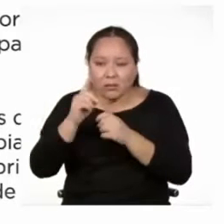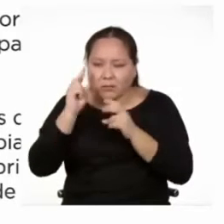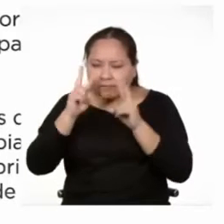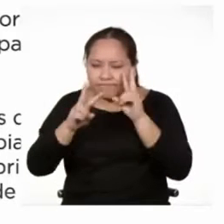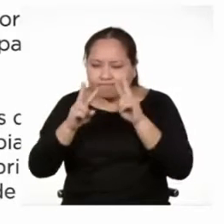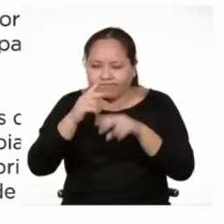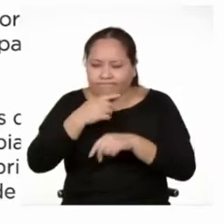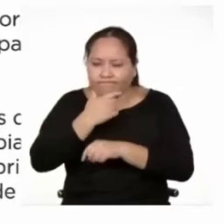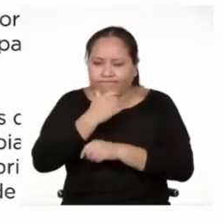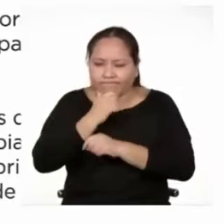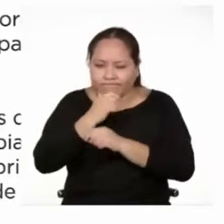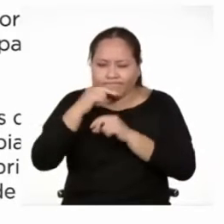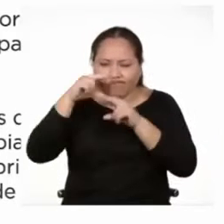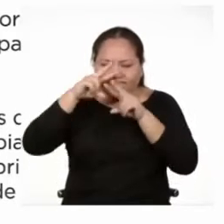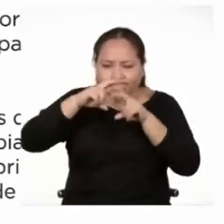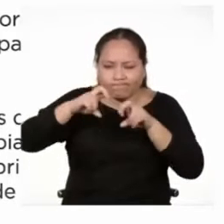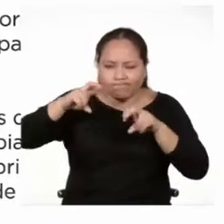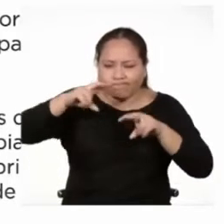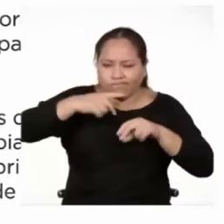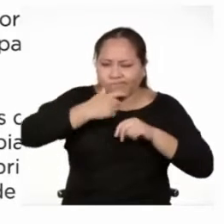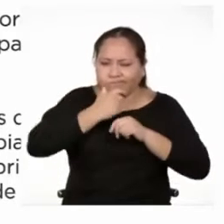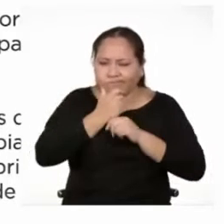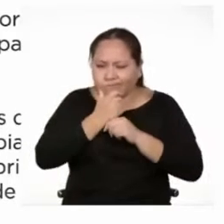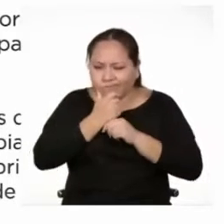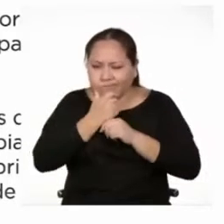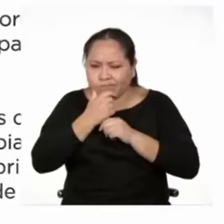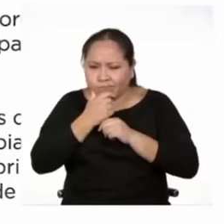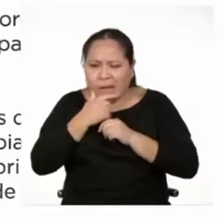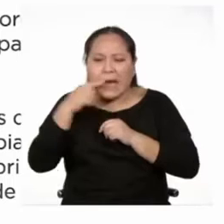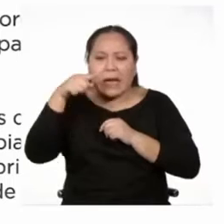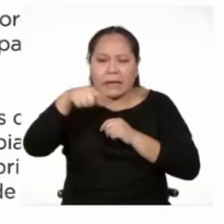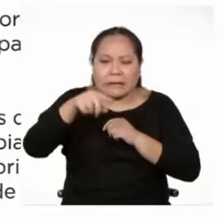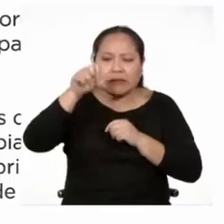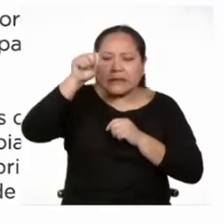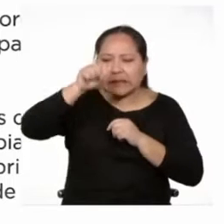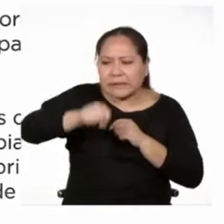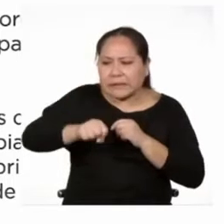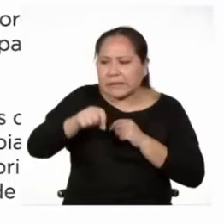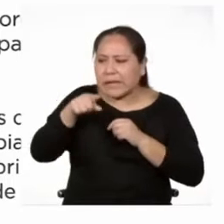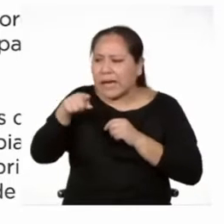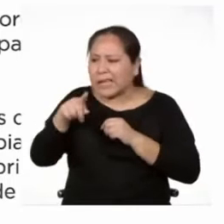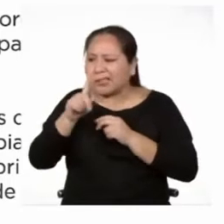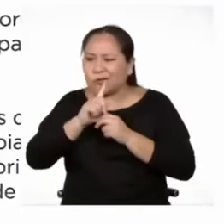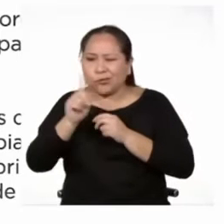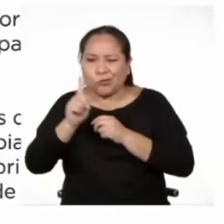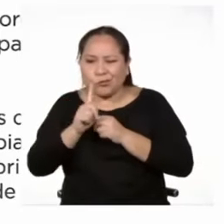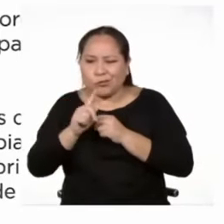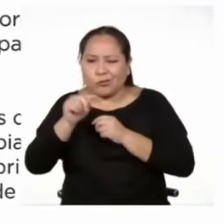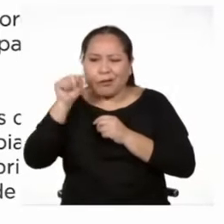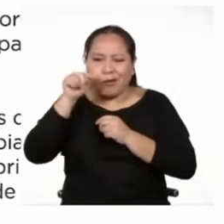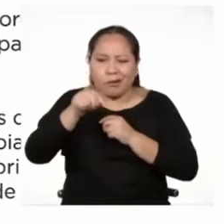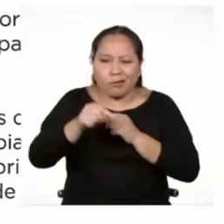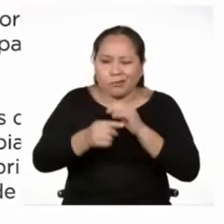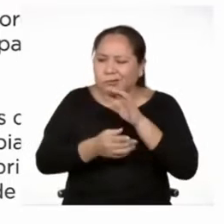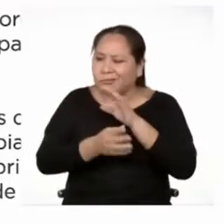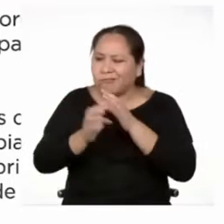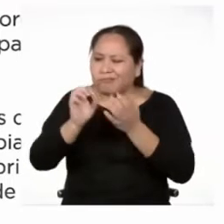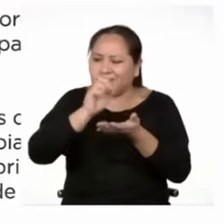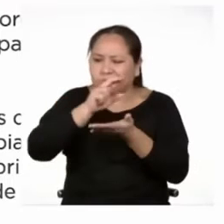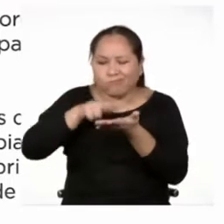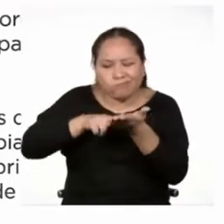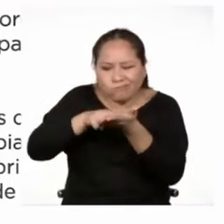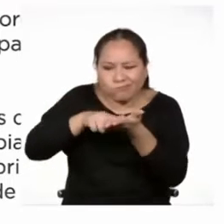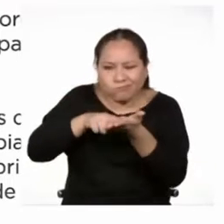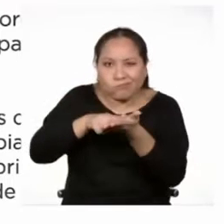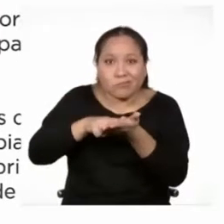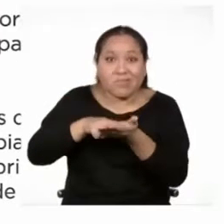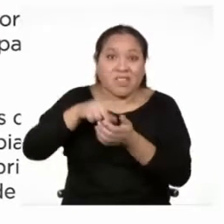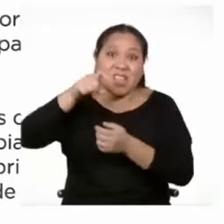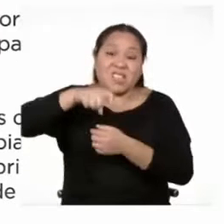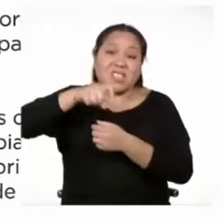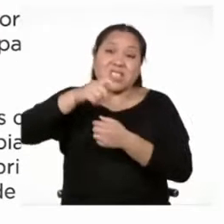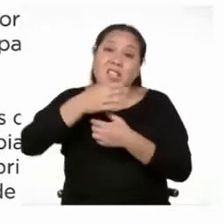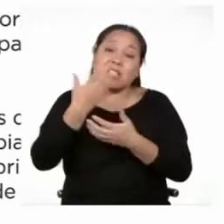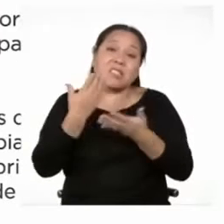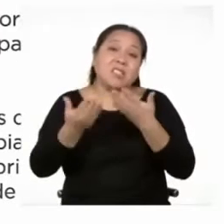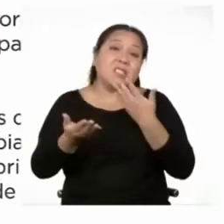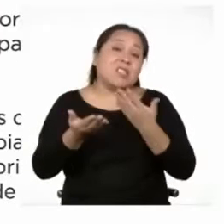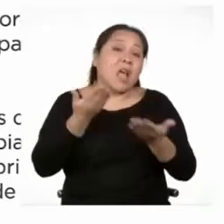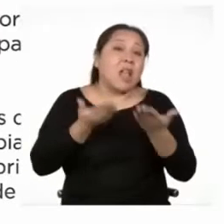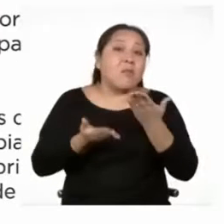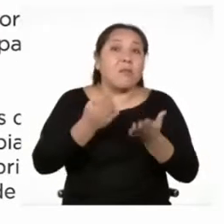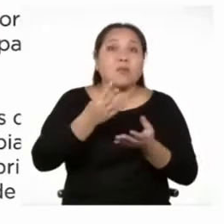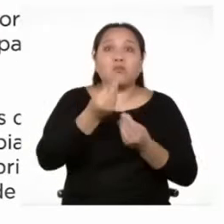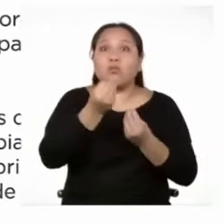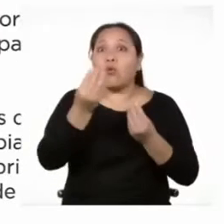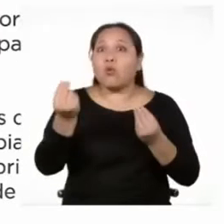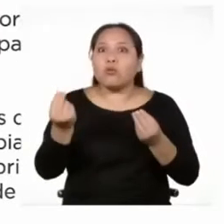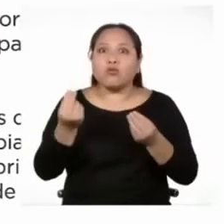analizarla y decidir qué se queda, qué se cambia y qué se va. Quizá necesites hacer más de una primera versión.